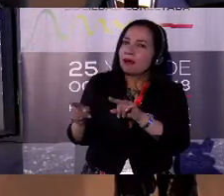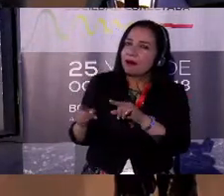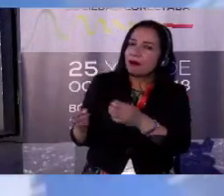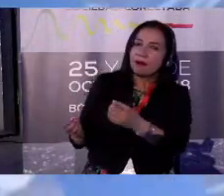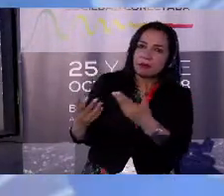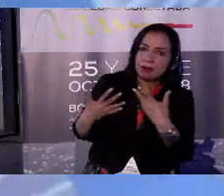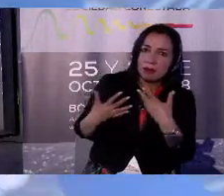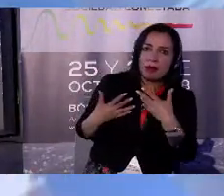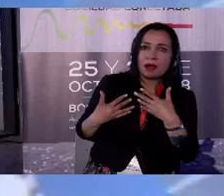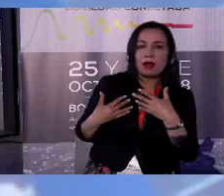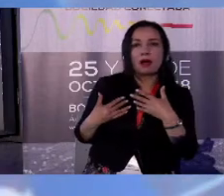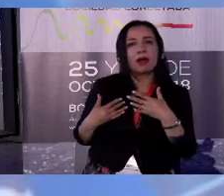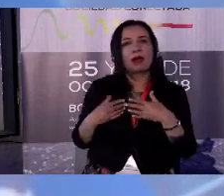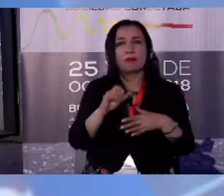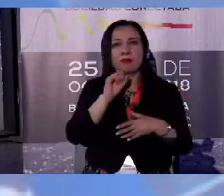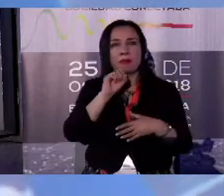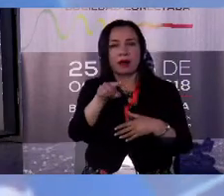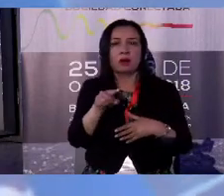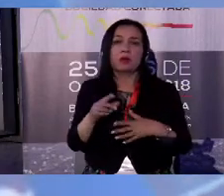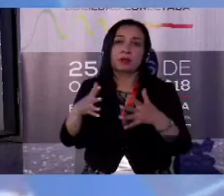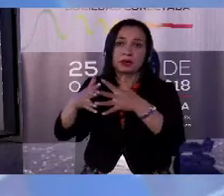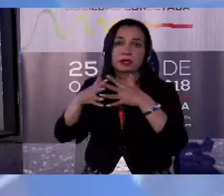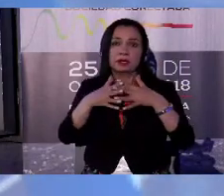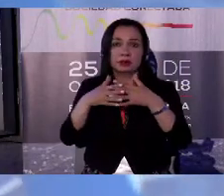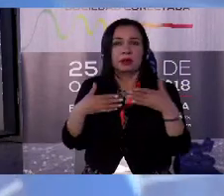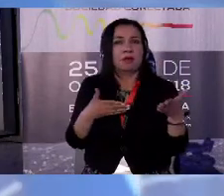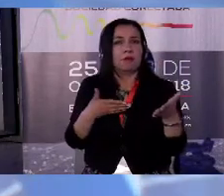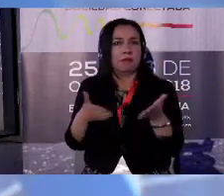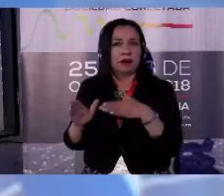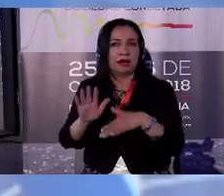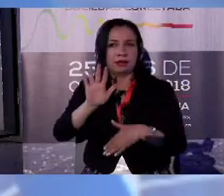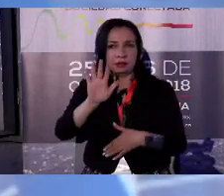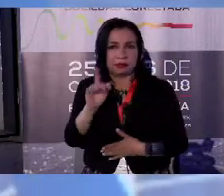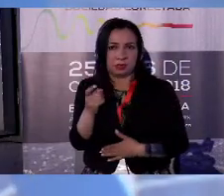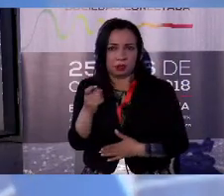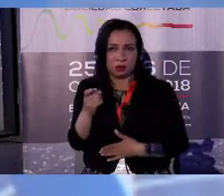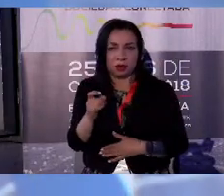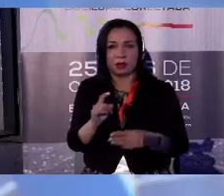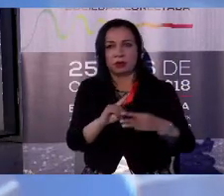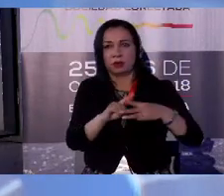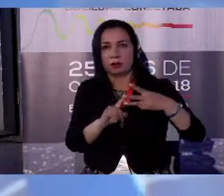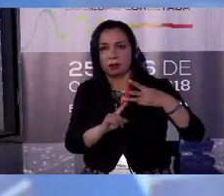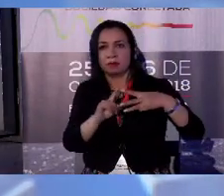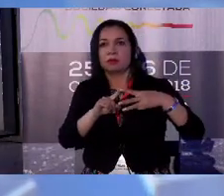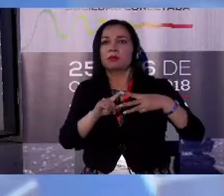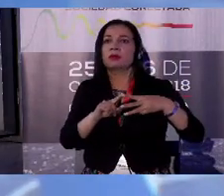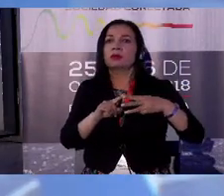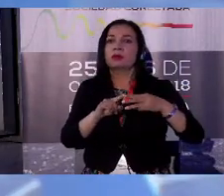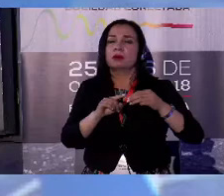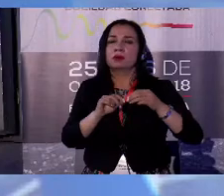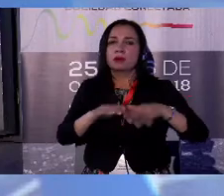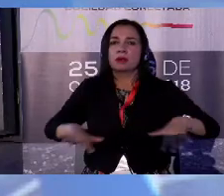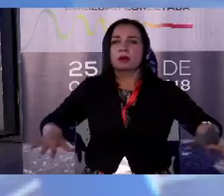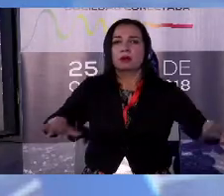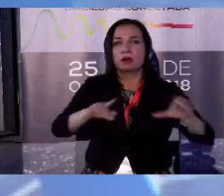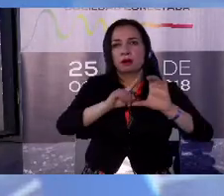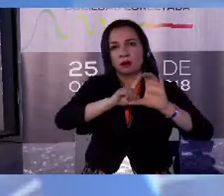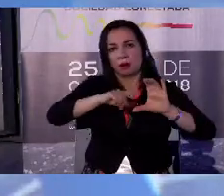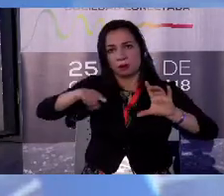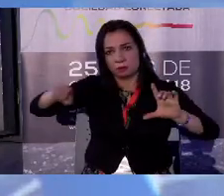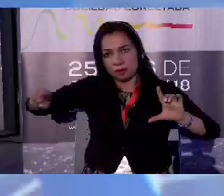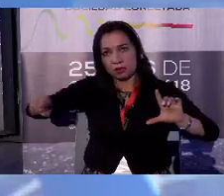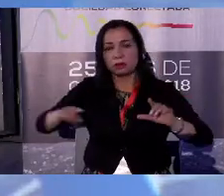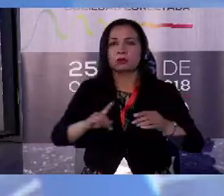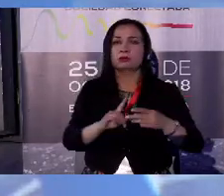En Estados Unidos, por ejemplo, el plan 5G tiene tres pilares principales: brindar espectro, brindar